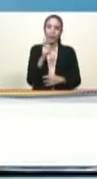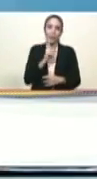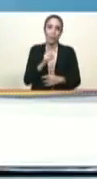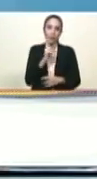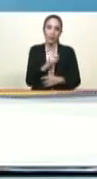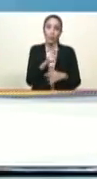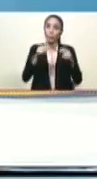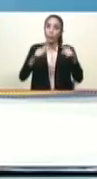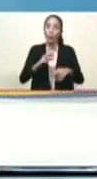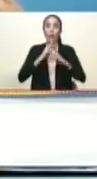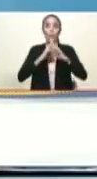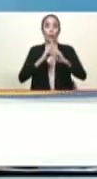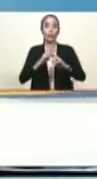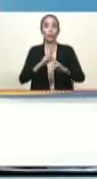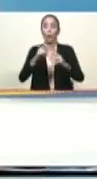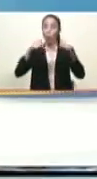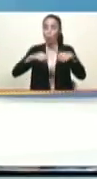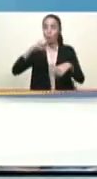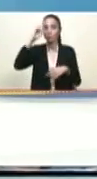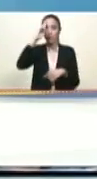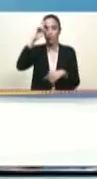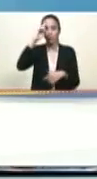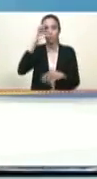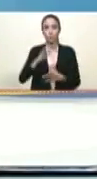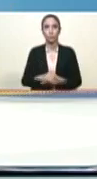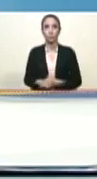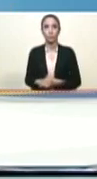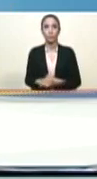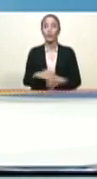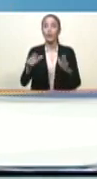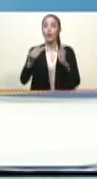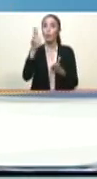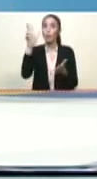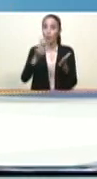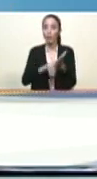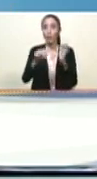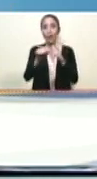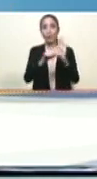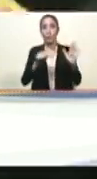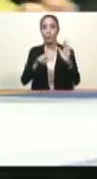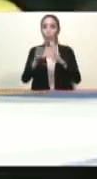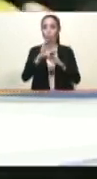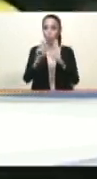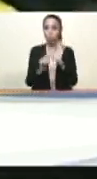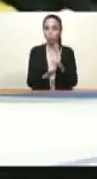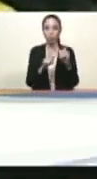responderle. Teníamos razón cuando aprobamos estos artículos en la Constitución. Usted los está cumpliendo hoy.